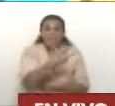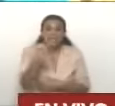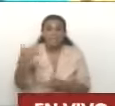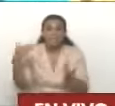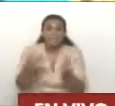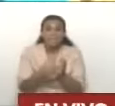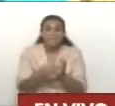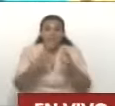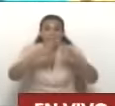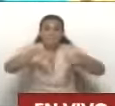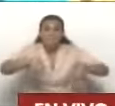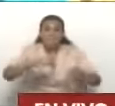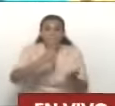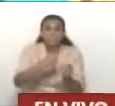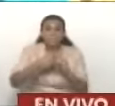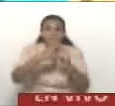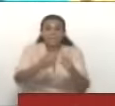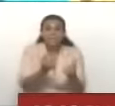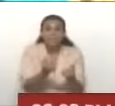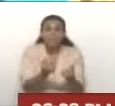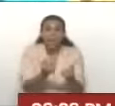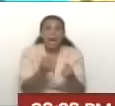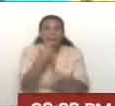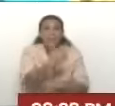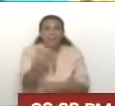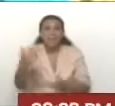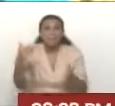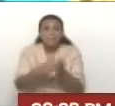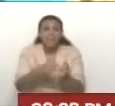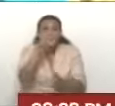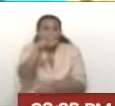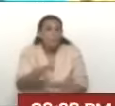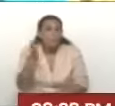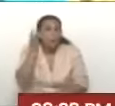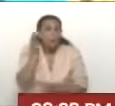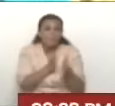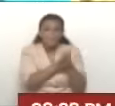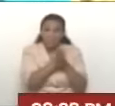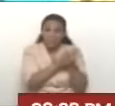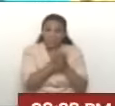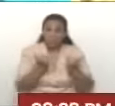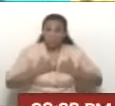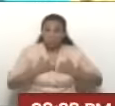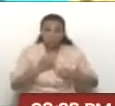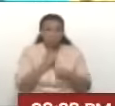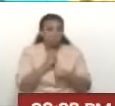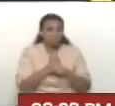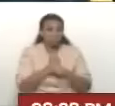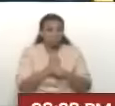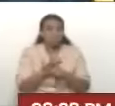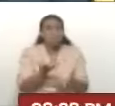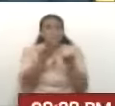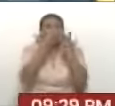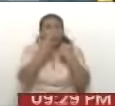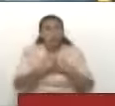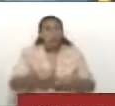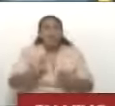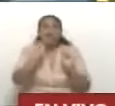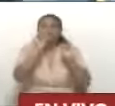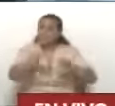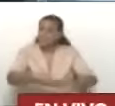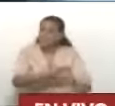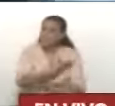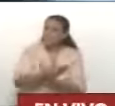33.000 créditos de Credimujer a 33.000 mujeres emprendedoras. Deli, cuéntame. Sí,